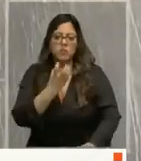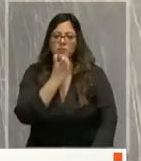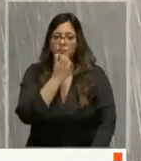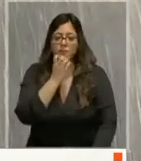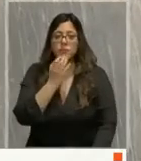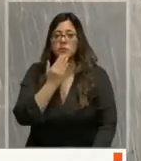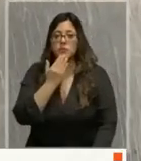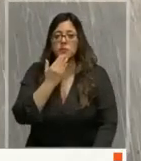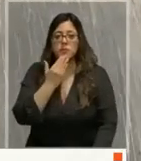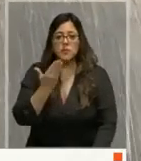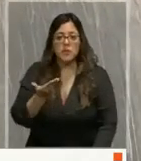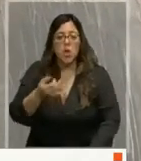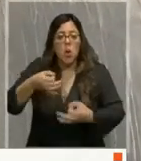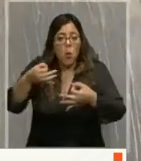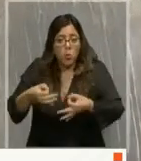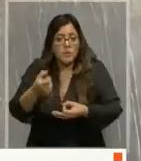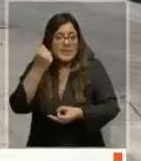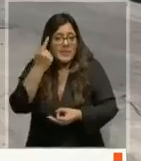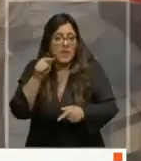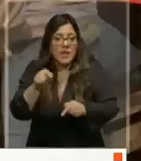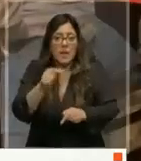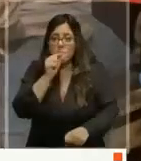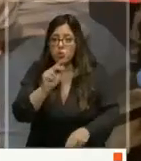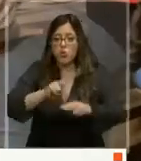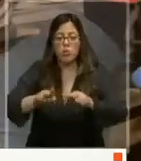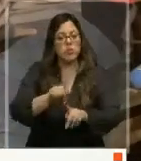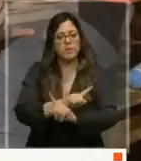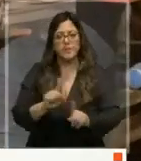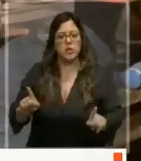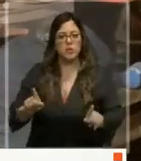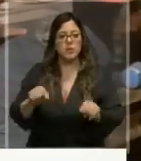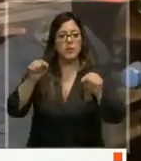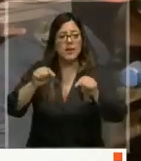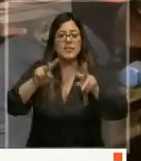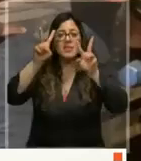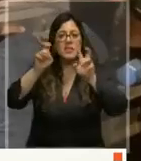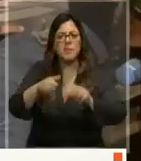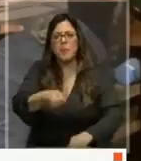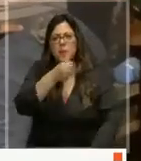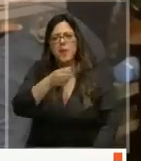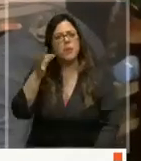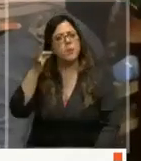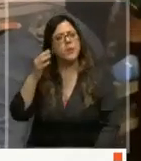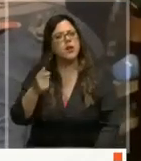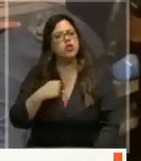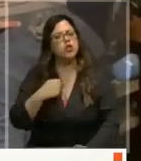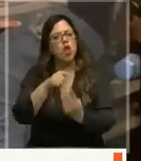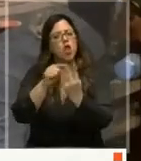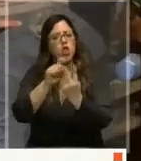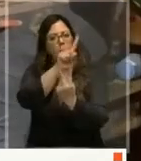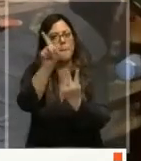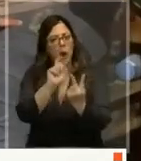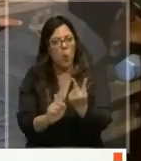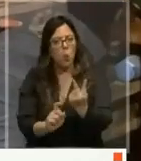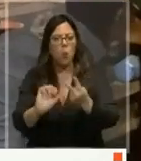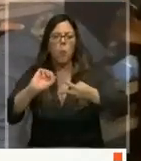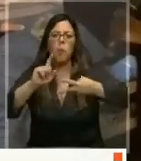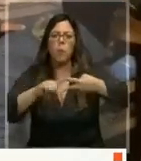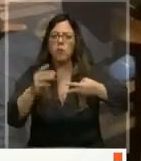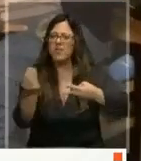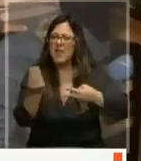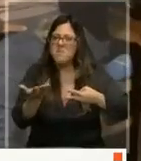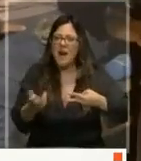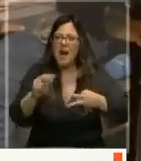todo además que se sabe que no va a tener una pronta solución. Al respecto, Mónica, quería hacerte 2 preguntas. Una, ¿qué sucede con